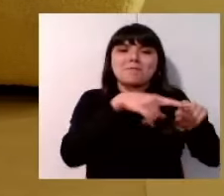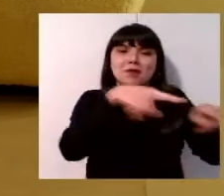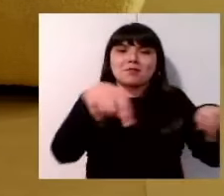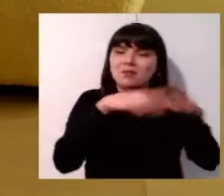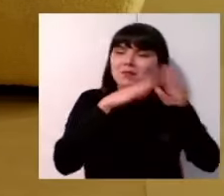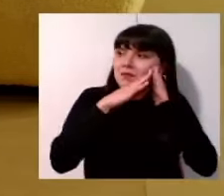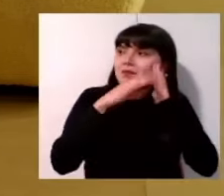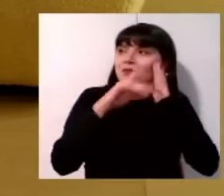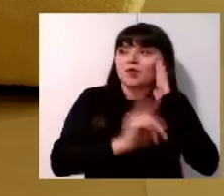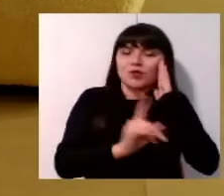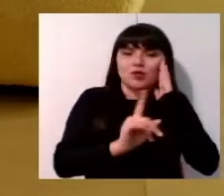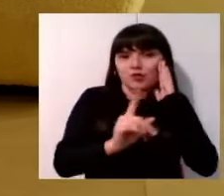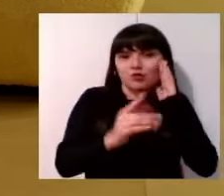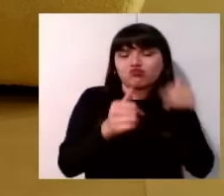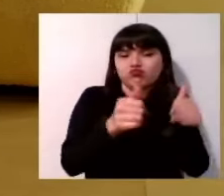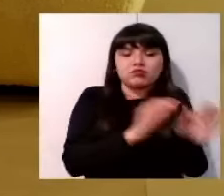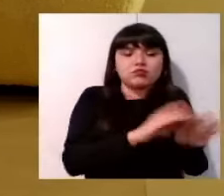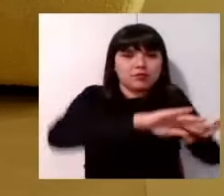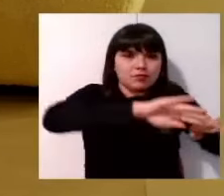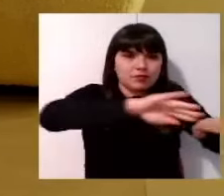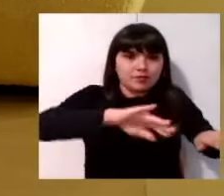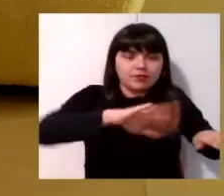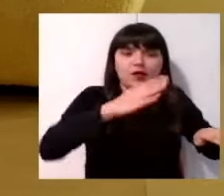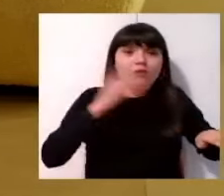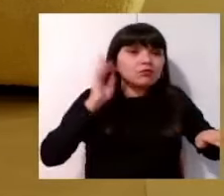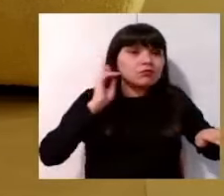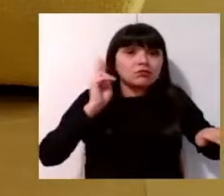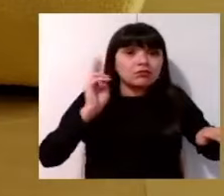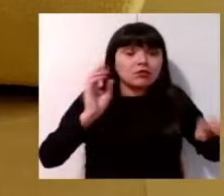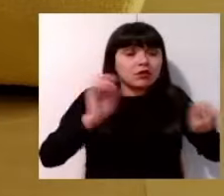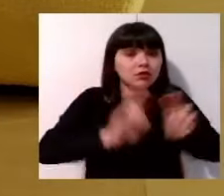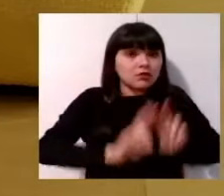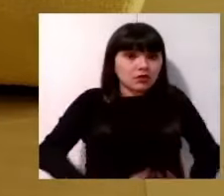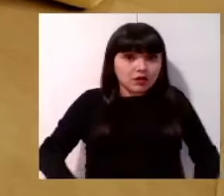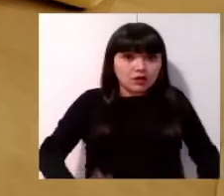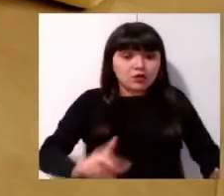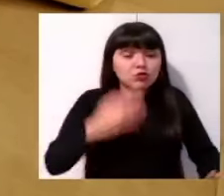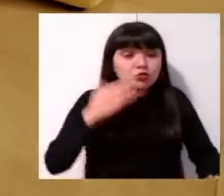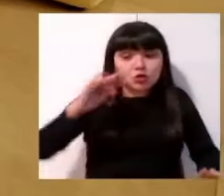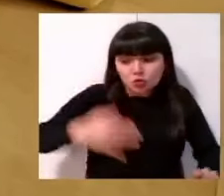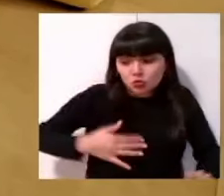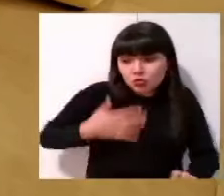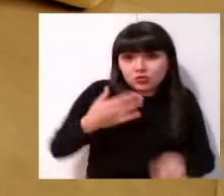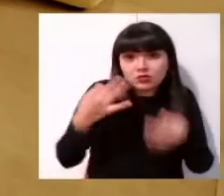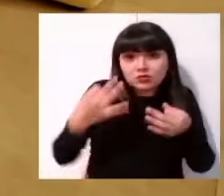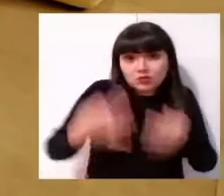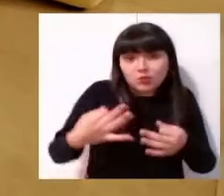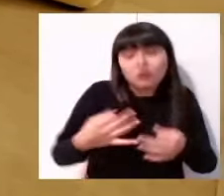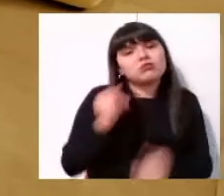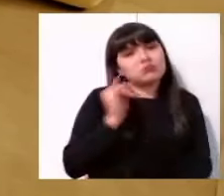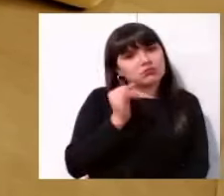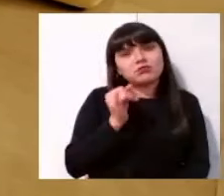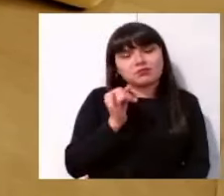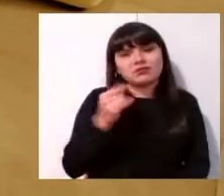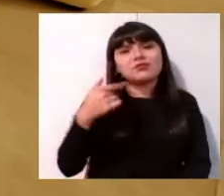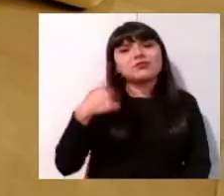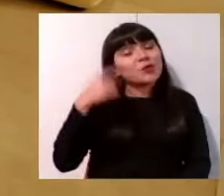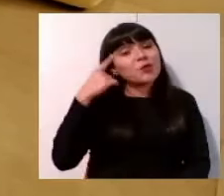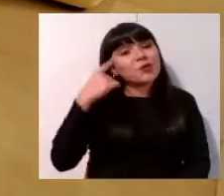sé yo, y no hace ruido y se queda tranquila y al niño le da seguridad, sí, yo lo recomiendo. A mí me gustan harto los animales,